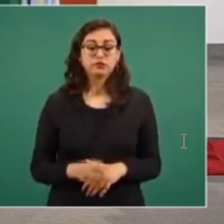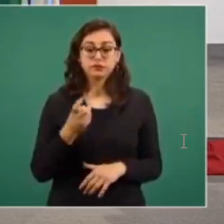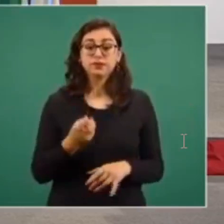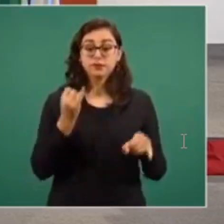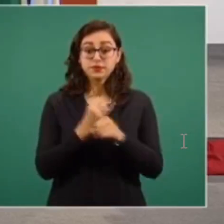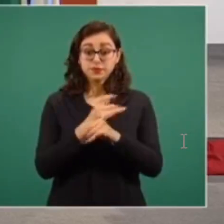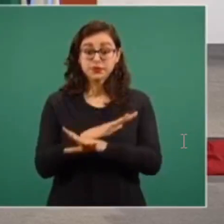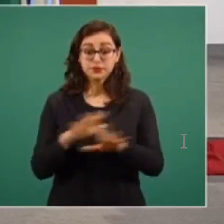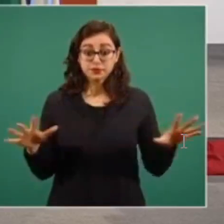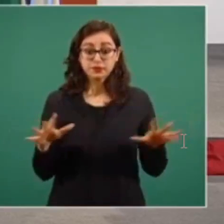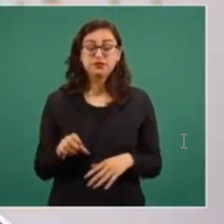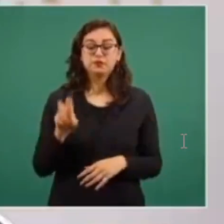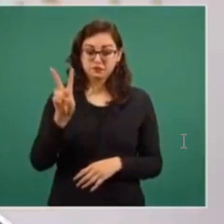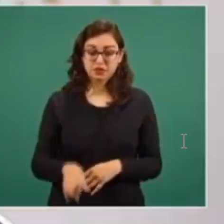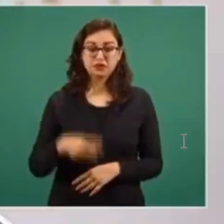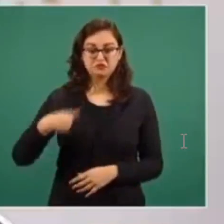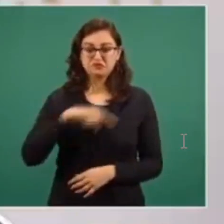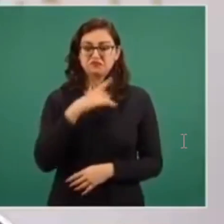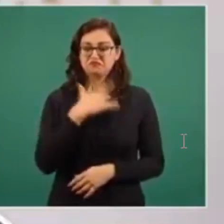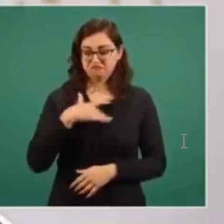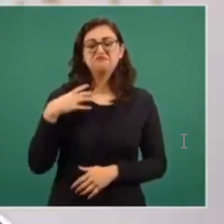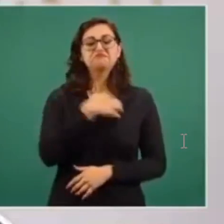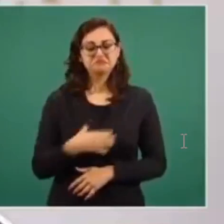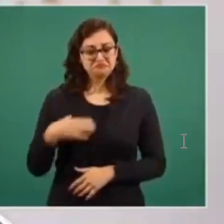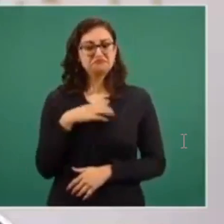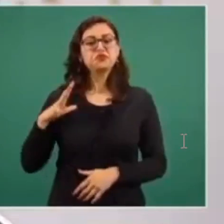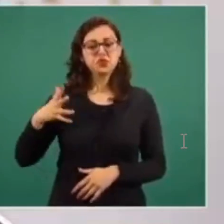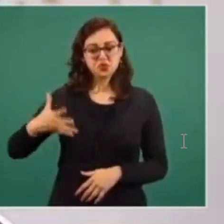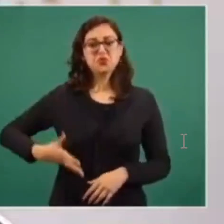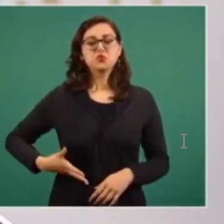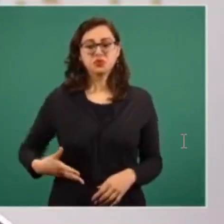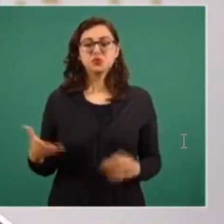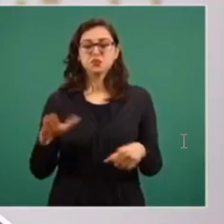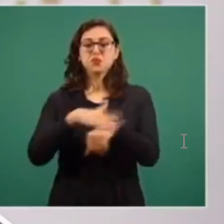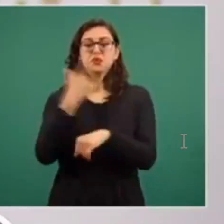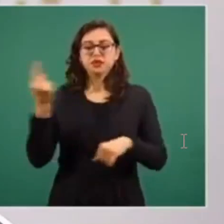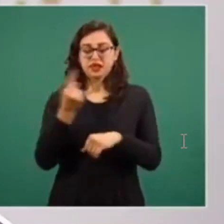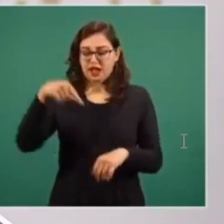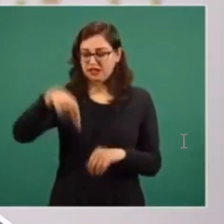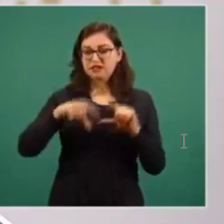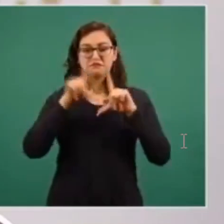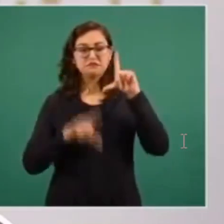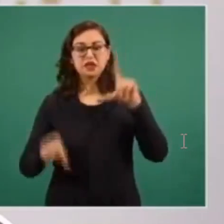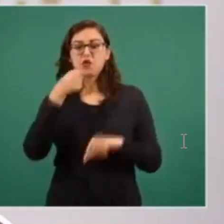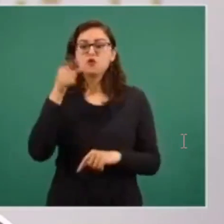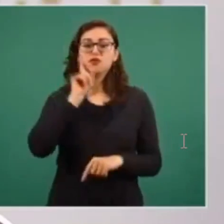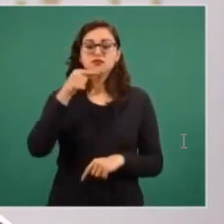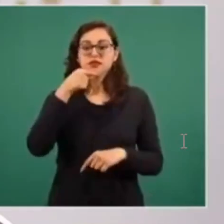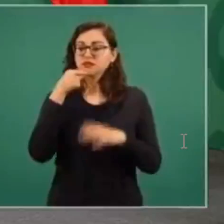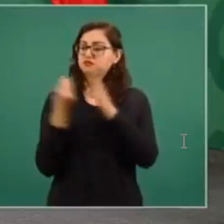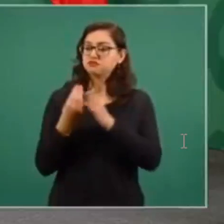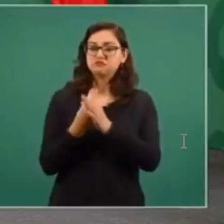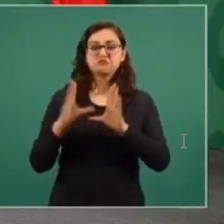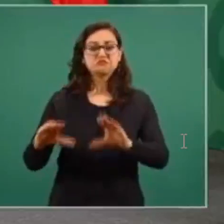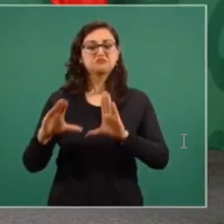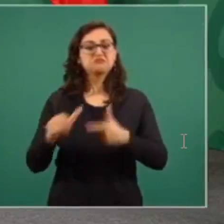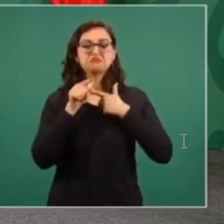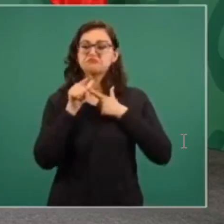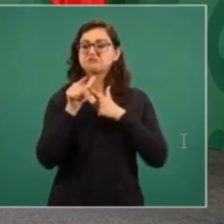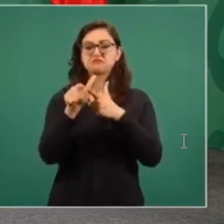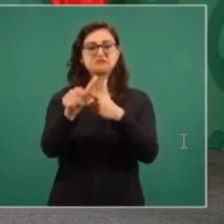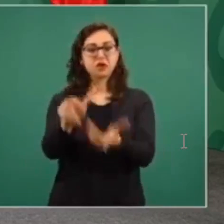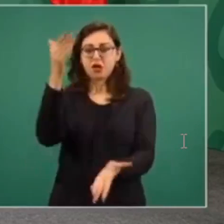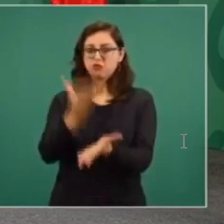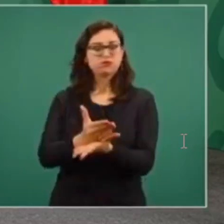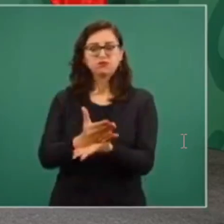es que el día de hoy nos sentimos pues muy contentos de que el aprendizaje de nuestras niñas y niños continúa, no se detiene, y de que poco a poco